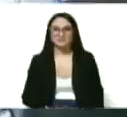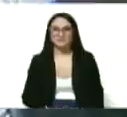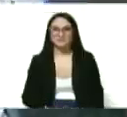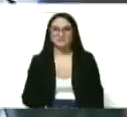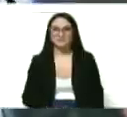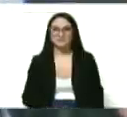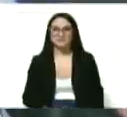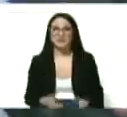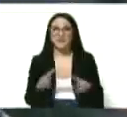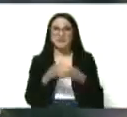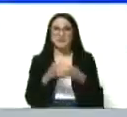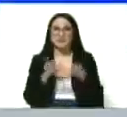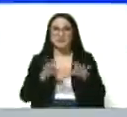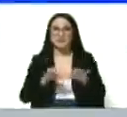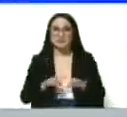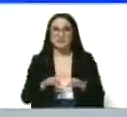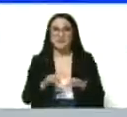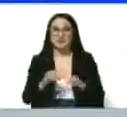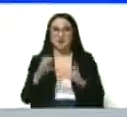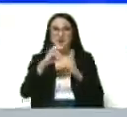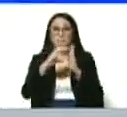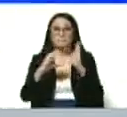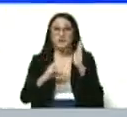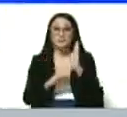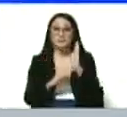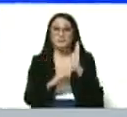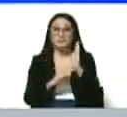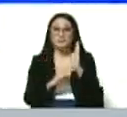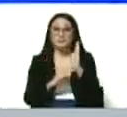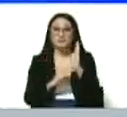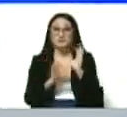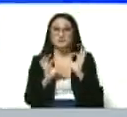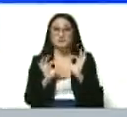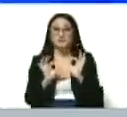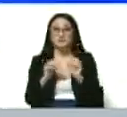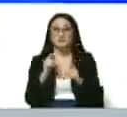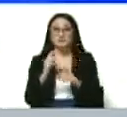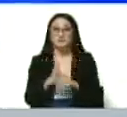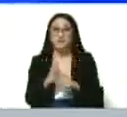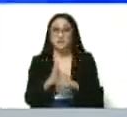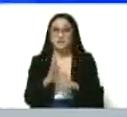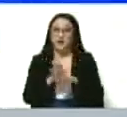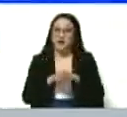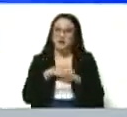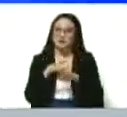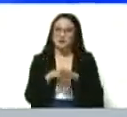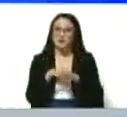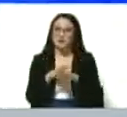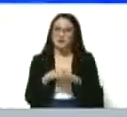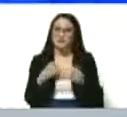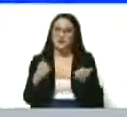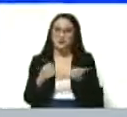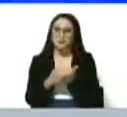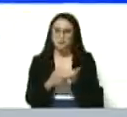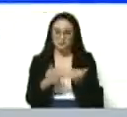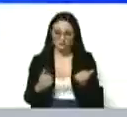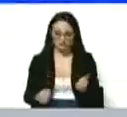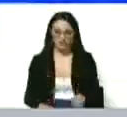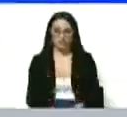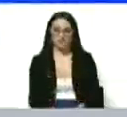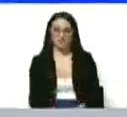El equipo secretariado de OPEP se ha referido siempre de forma muy cariñosa el apoyo que él,